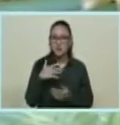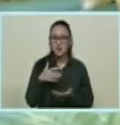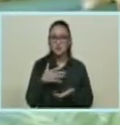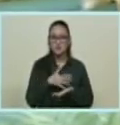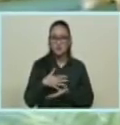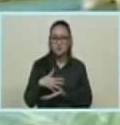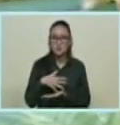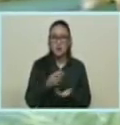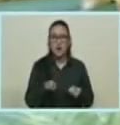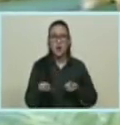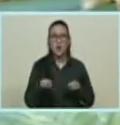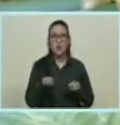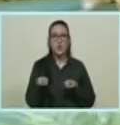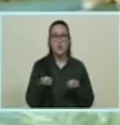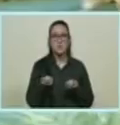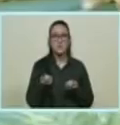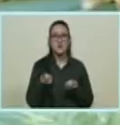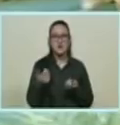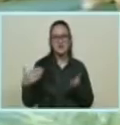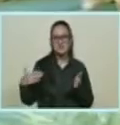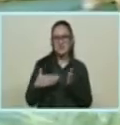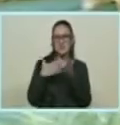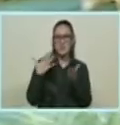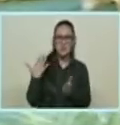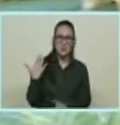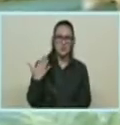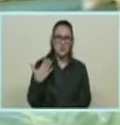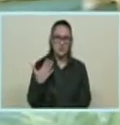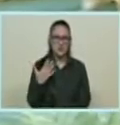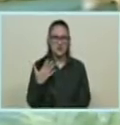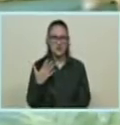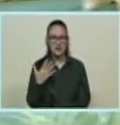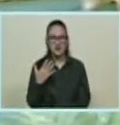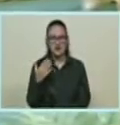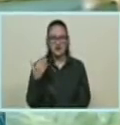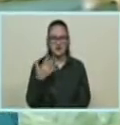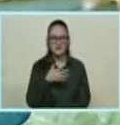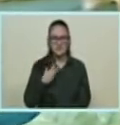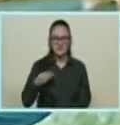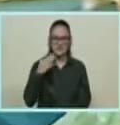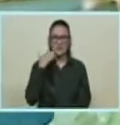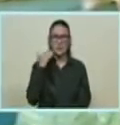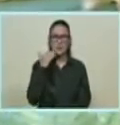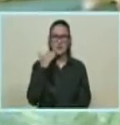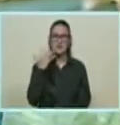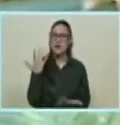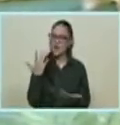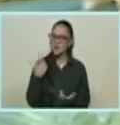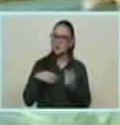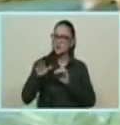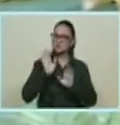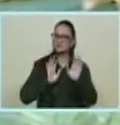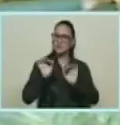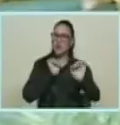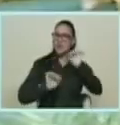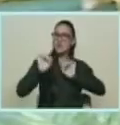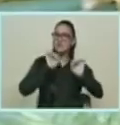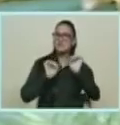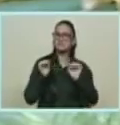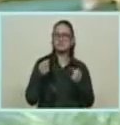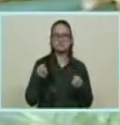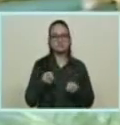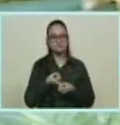la agresión de Donald Trump a Venezuela, de la agresión de la derecha, hemos creado maravillas.